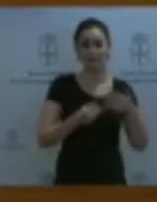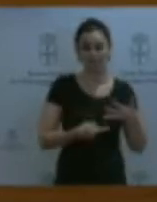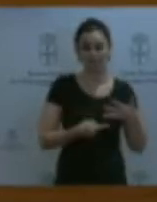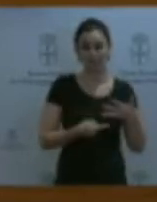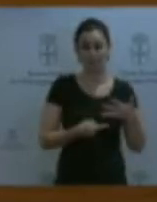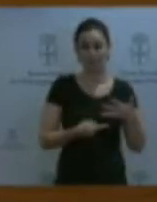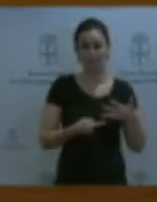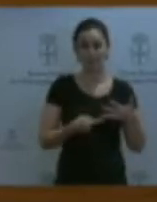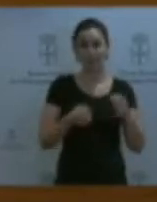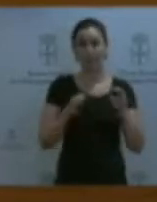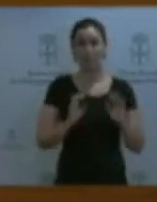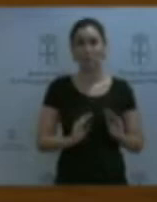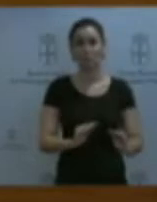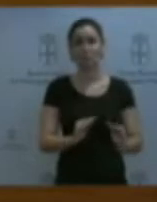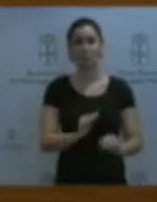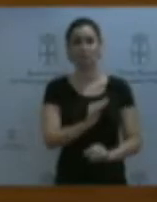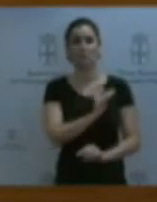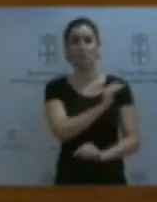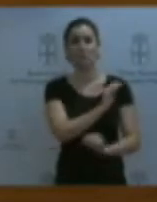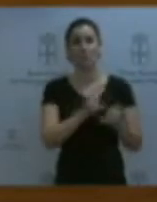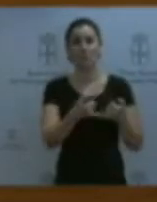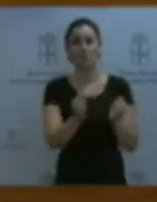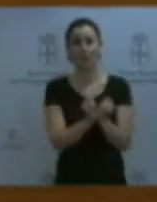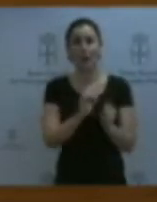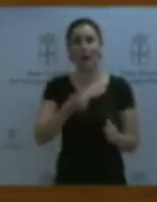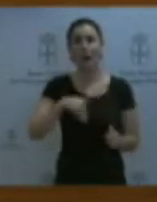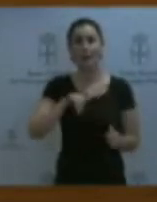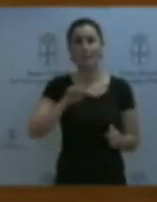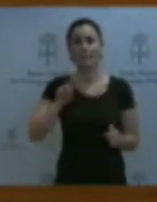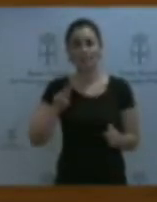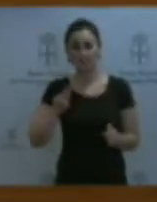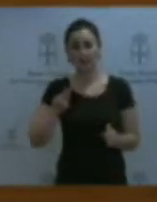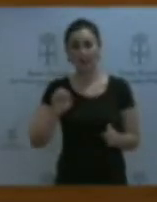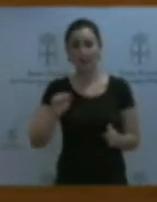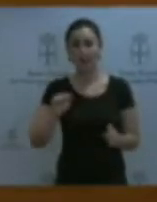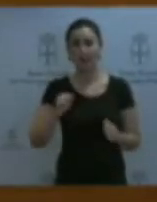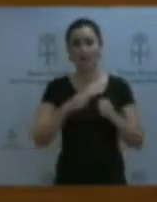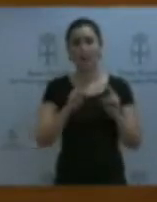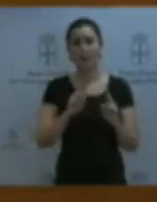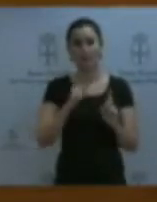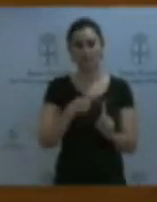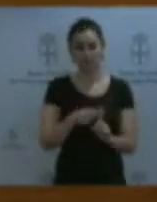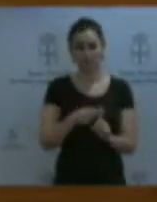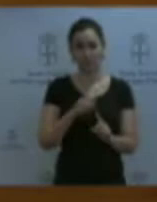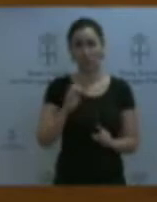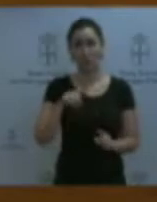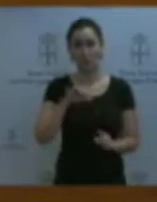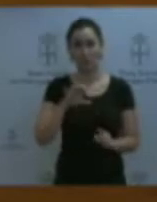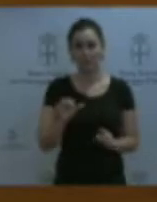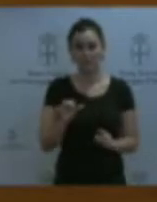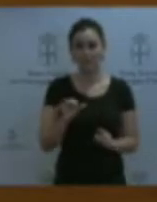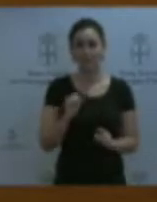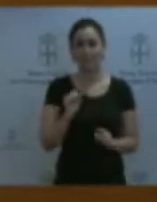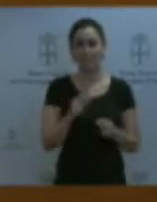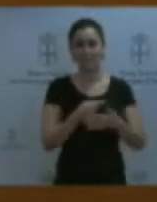que son Amieva, Cangas de Onís, Onís, Cabrales, Peñamellera Alta y Peñamellera Baja, los 6 quieren ser protagonistas activos de